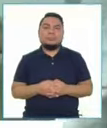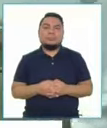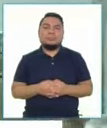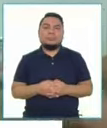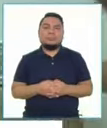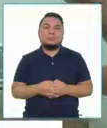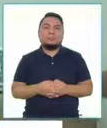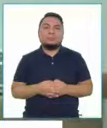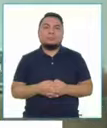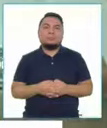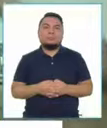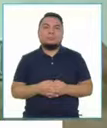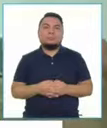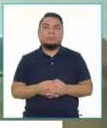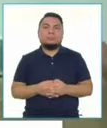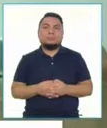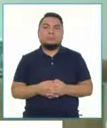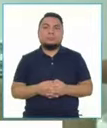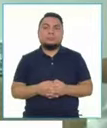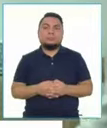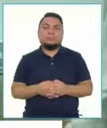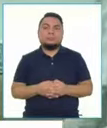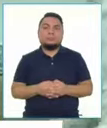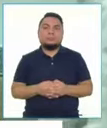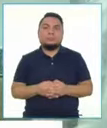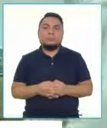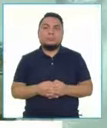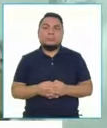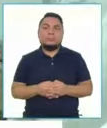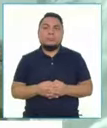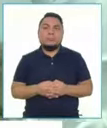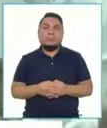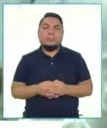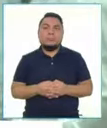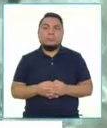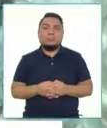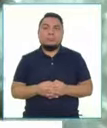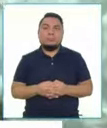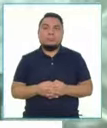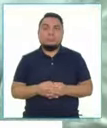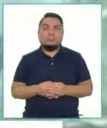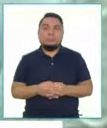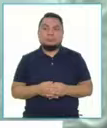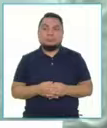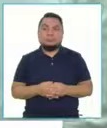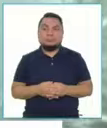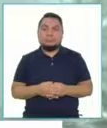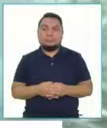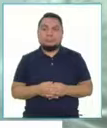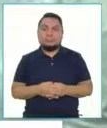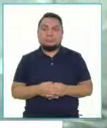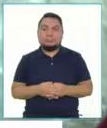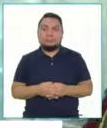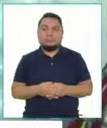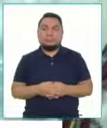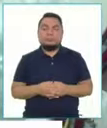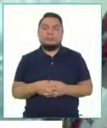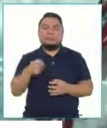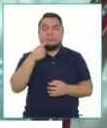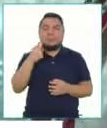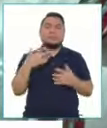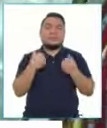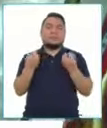muy bien. Ha hecho el respectivo análisis de la condición del jefe de Estado. Una muestra del funcionamiento